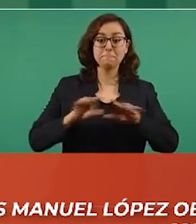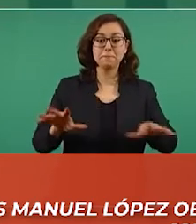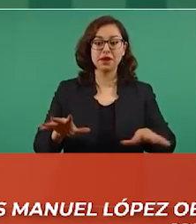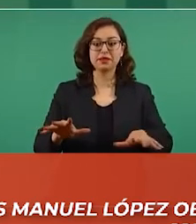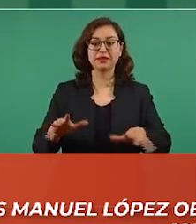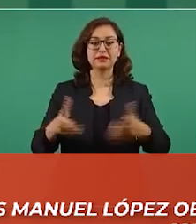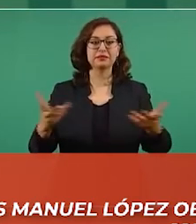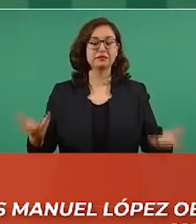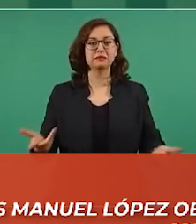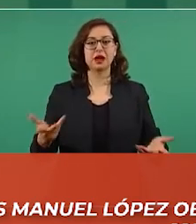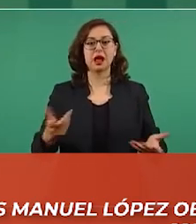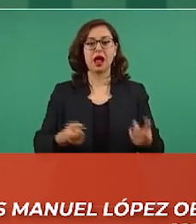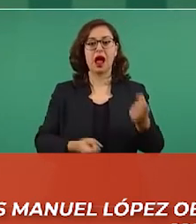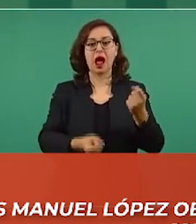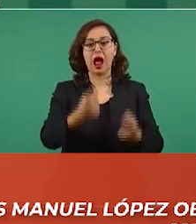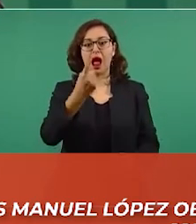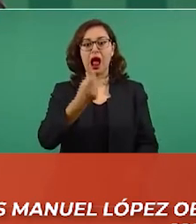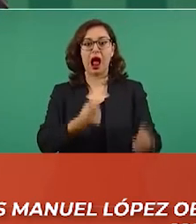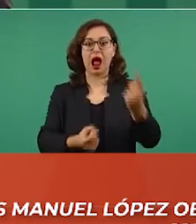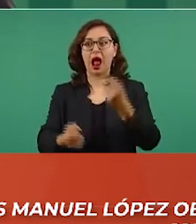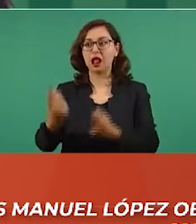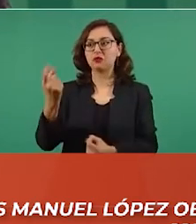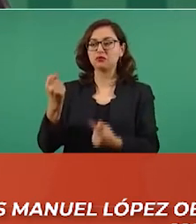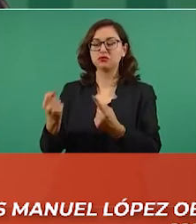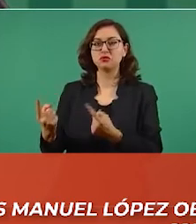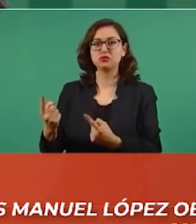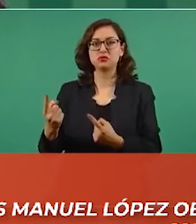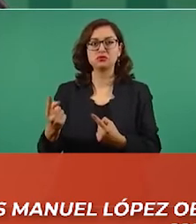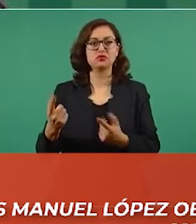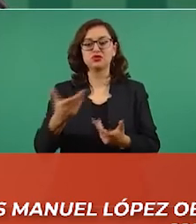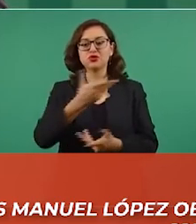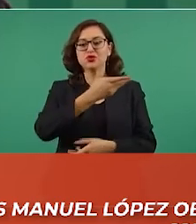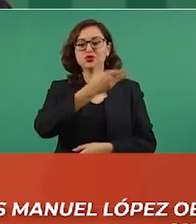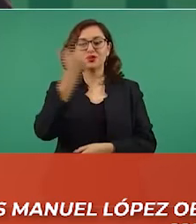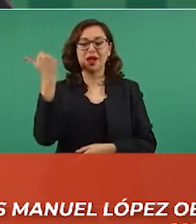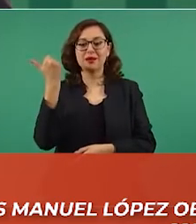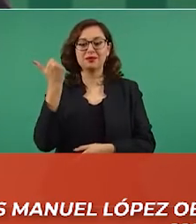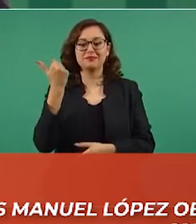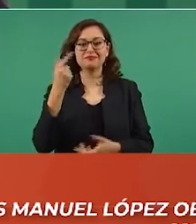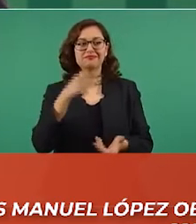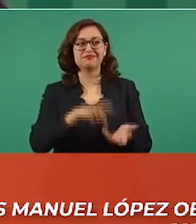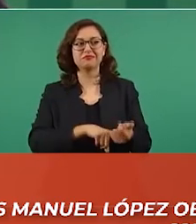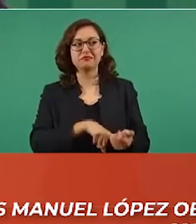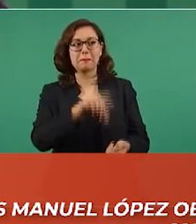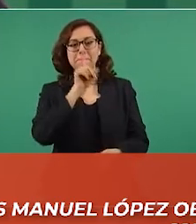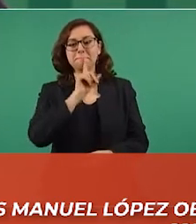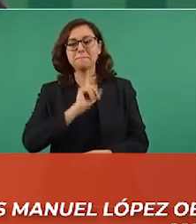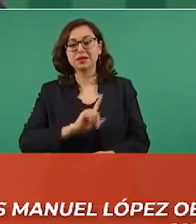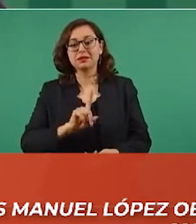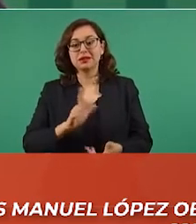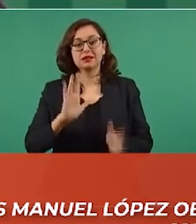Esa es una máxima del AMPA, del periodismo.